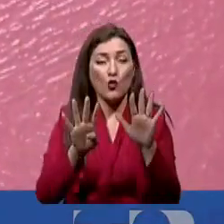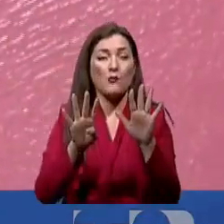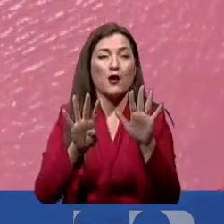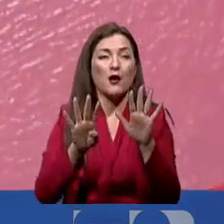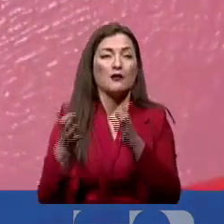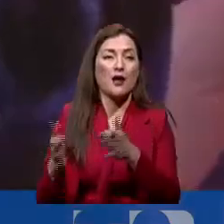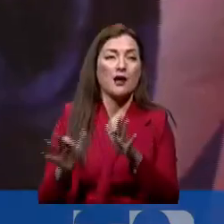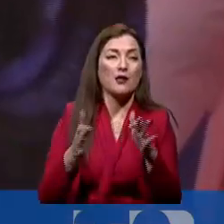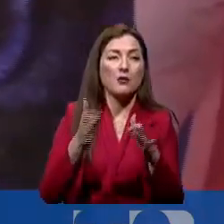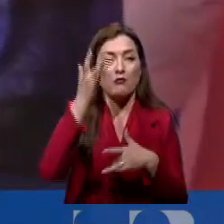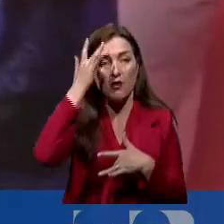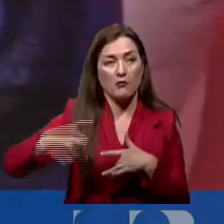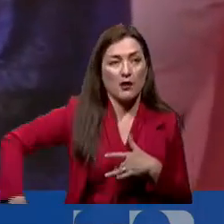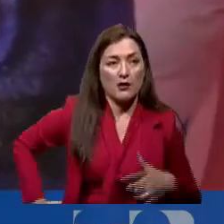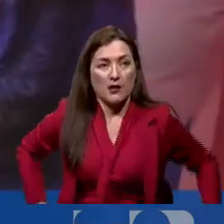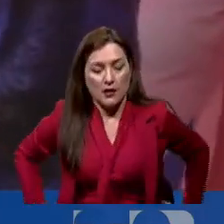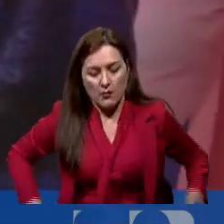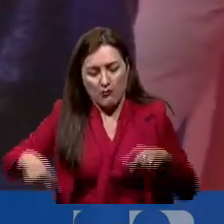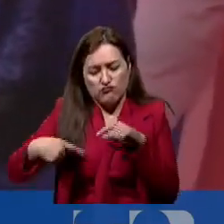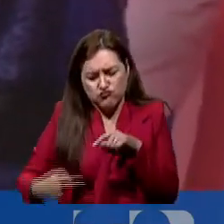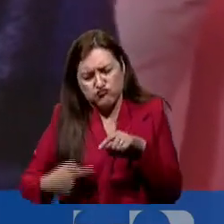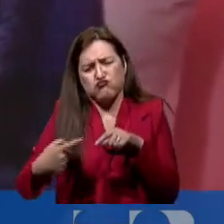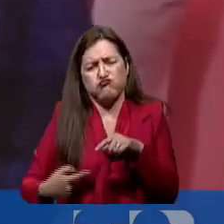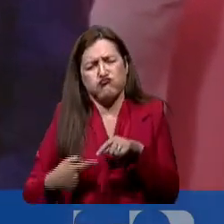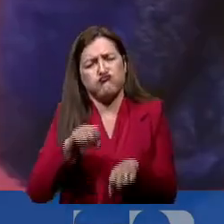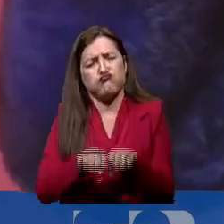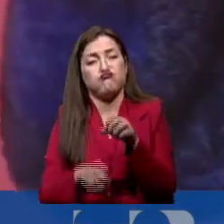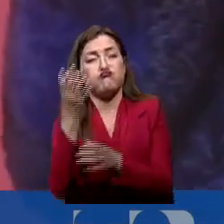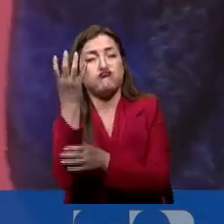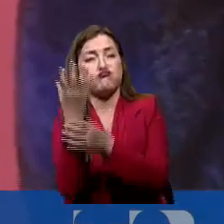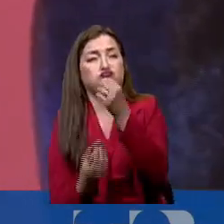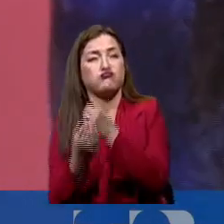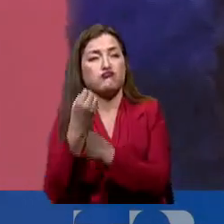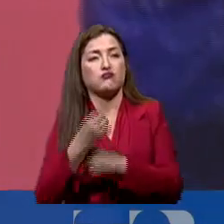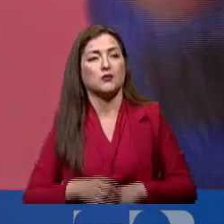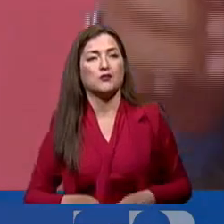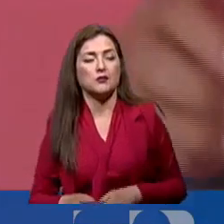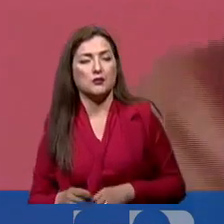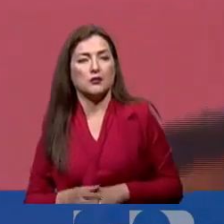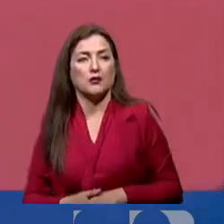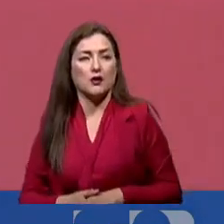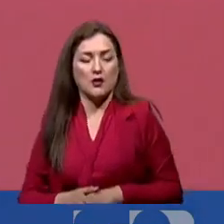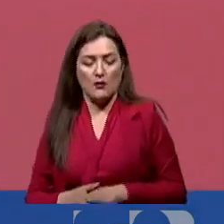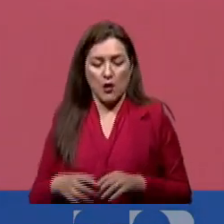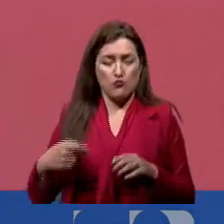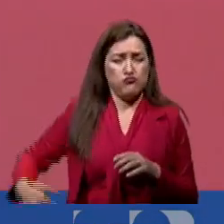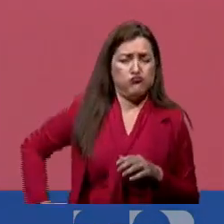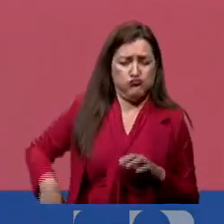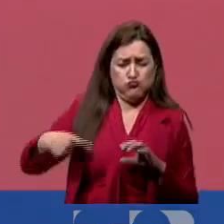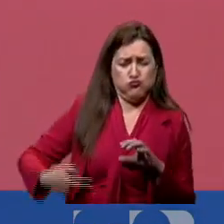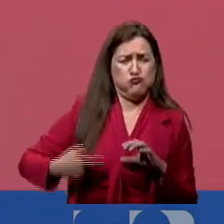con tratamiento de diálisis debido a su insuficiencia renal crónica. En la diálisis, la verdad, yo convulsionaba.